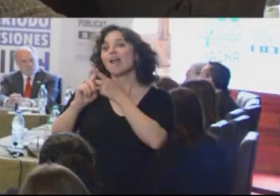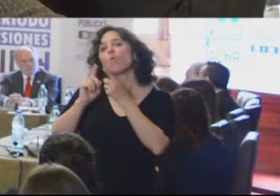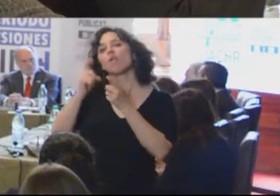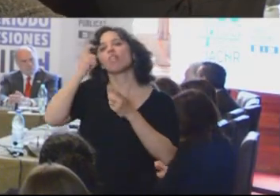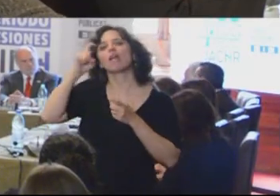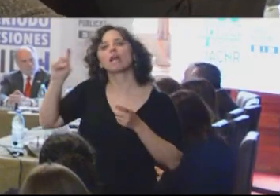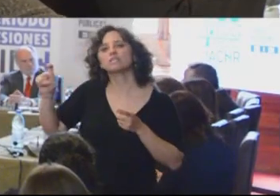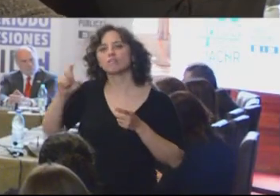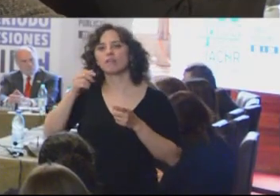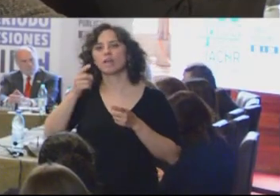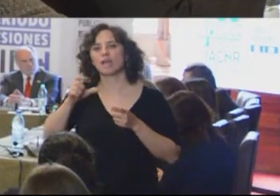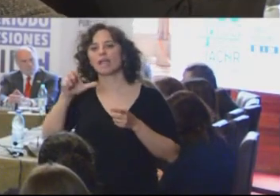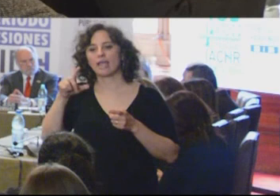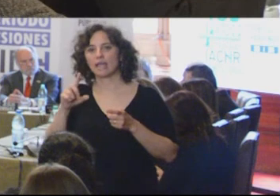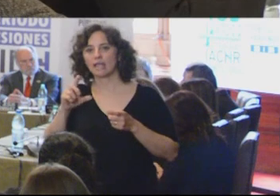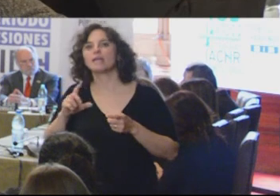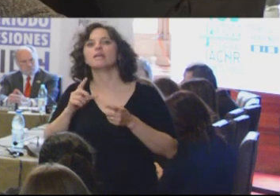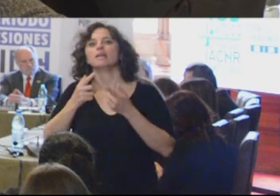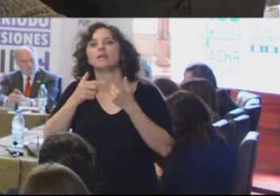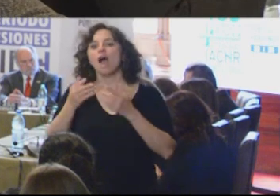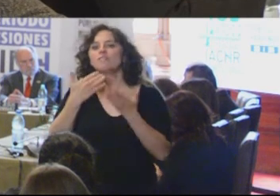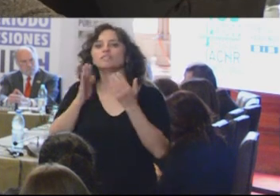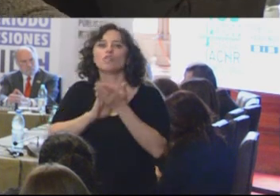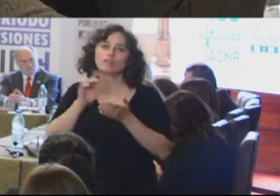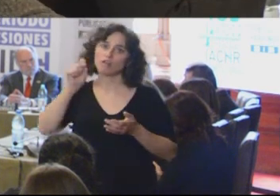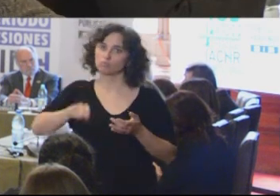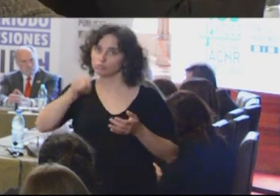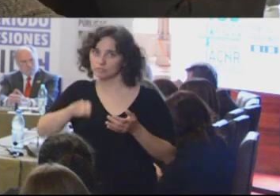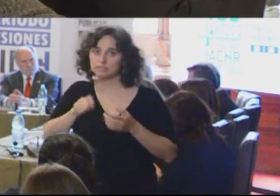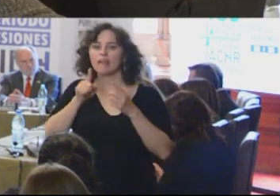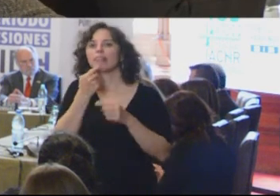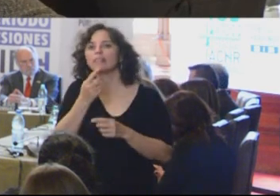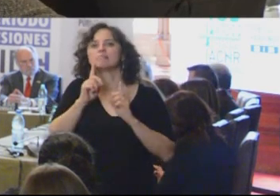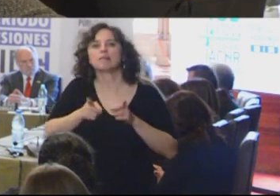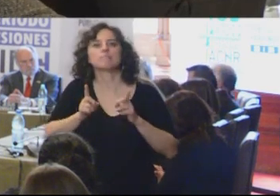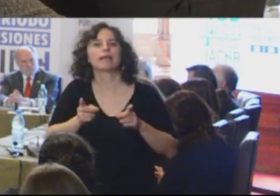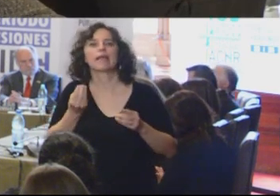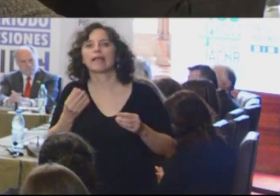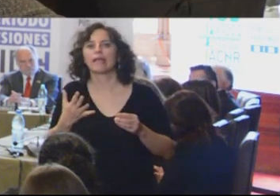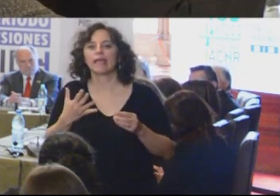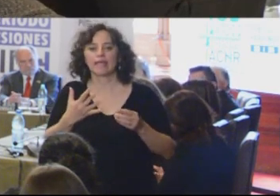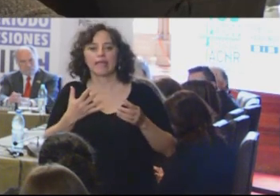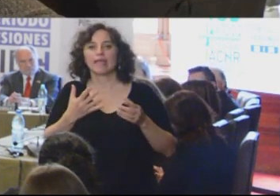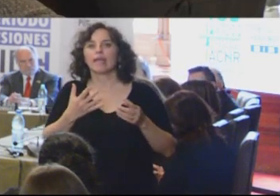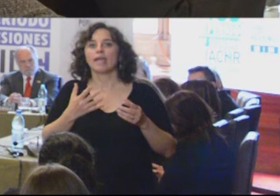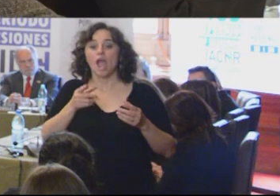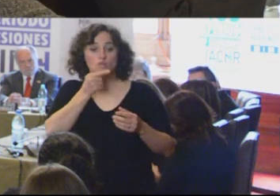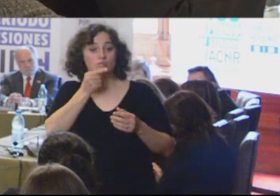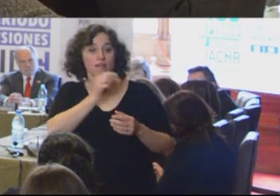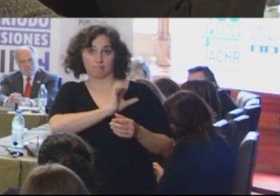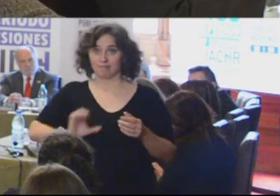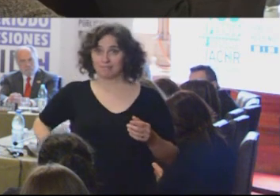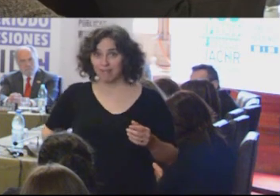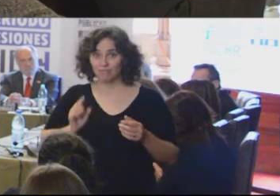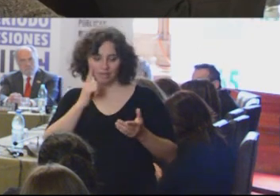red justamente habla al hablar del componente de justicia dice expresamente que a los agentes del estado